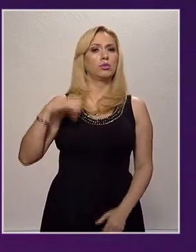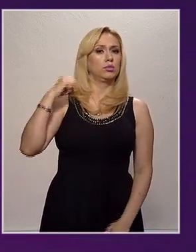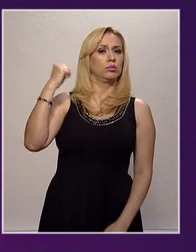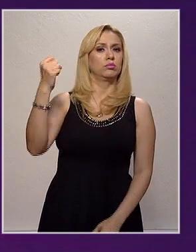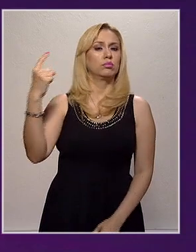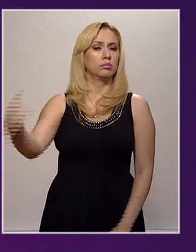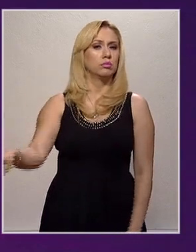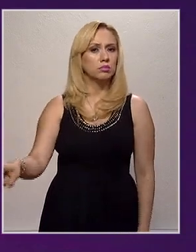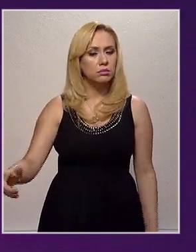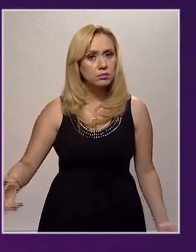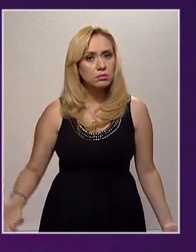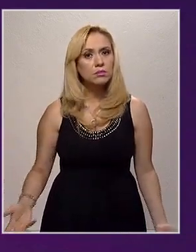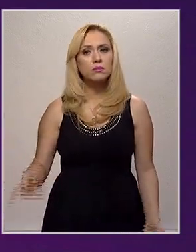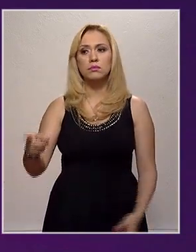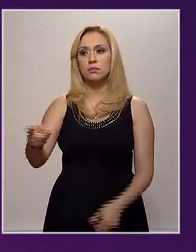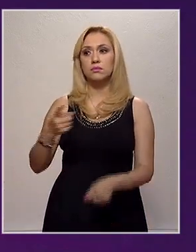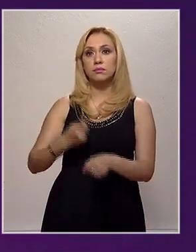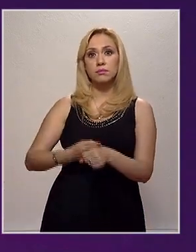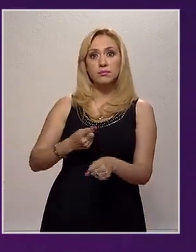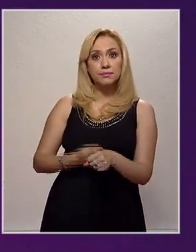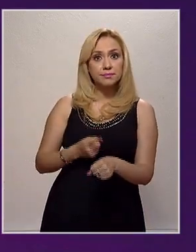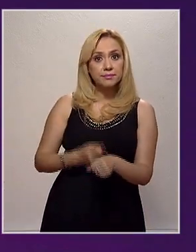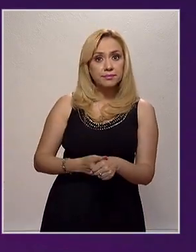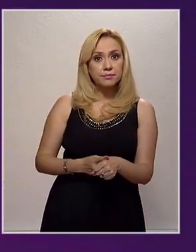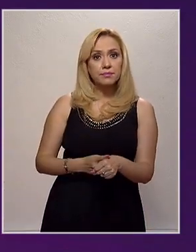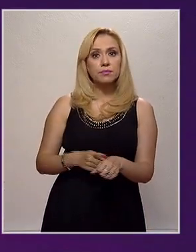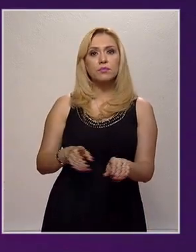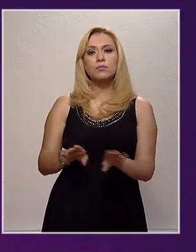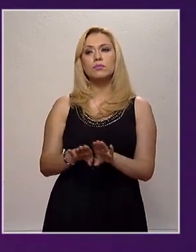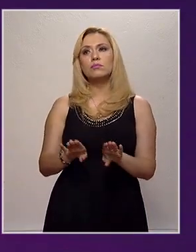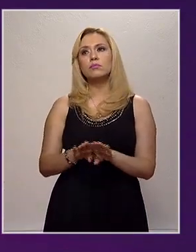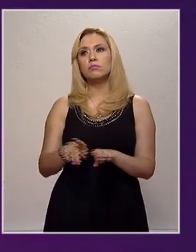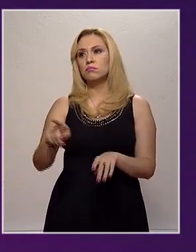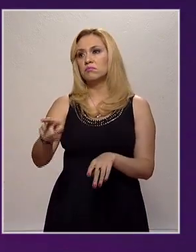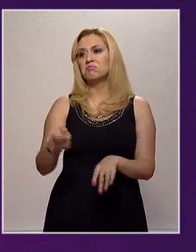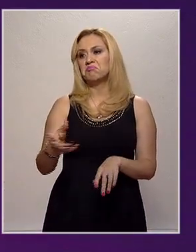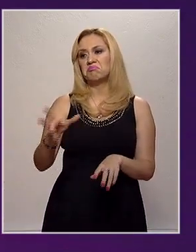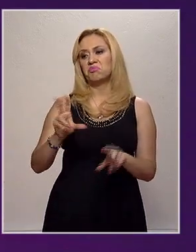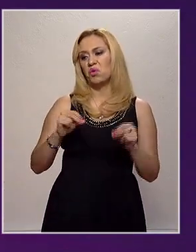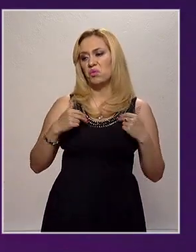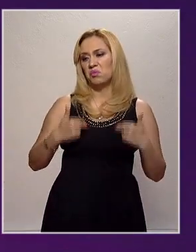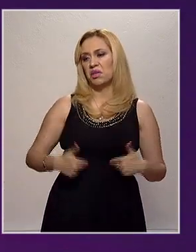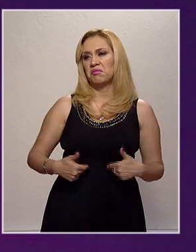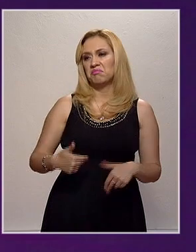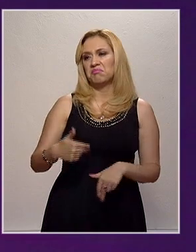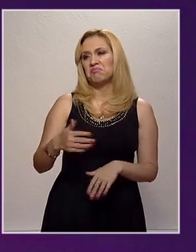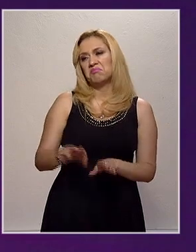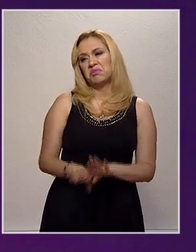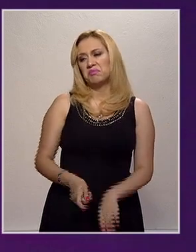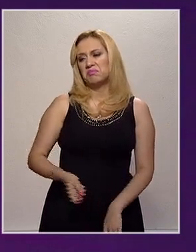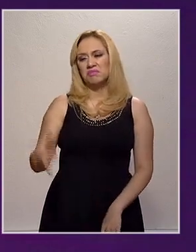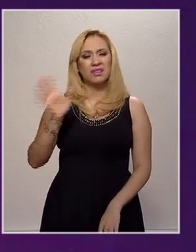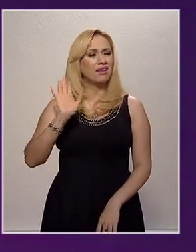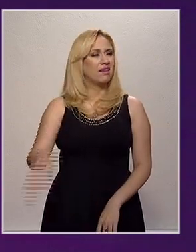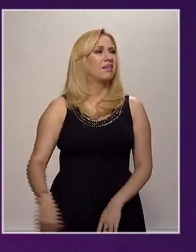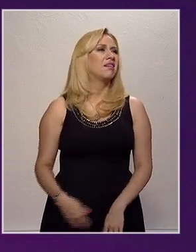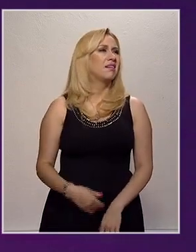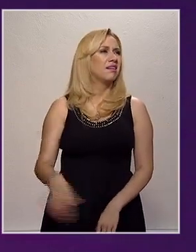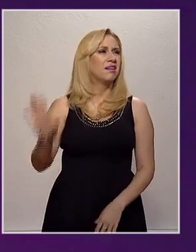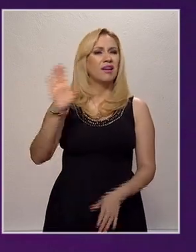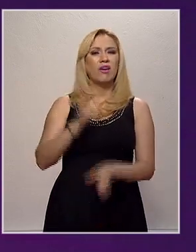esa identificación del paciente como un no humano no solamente es un problema de